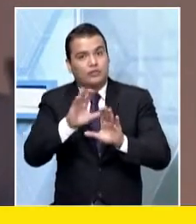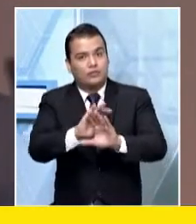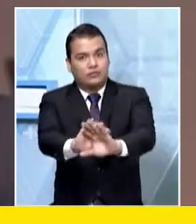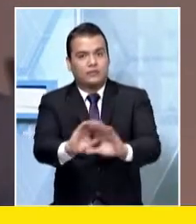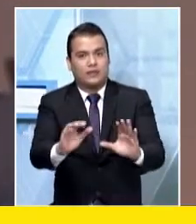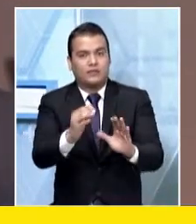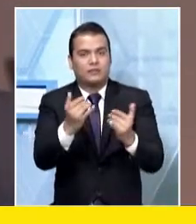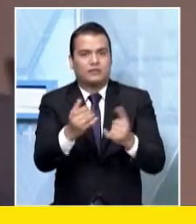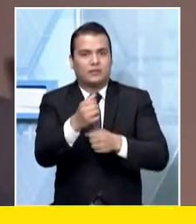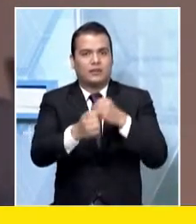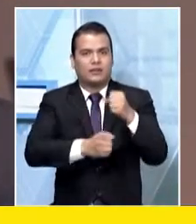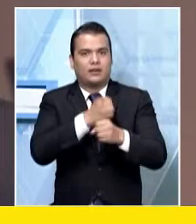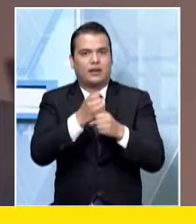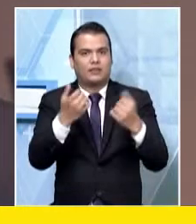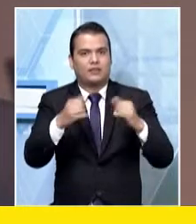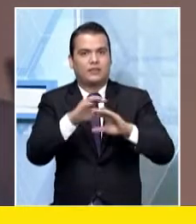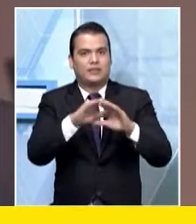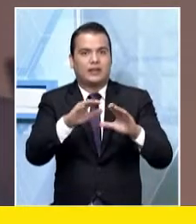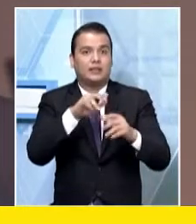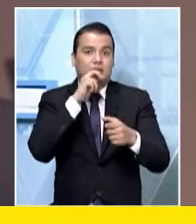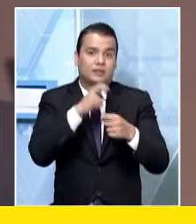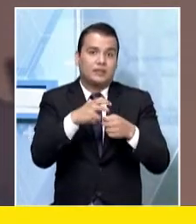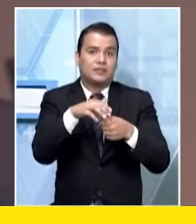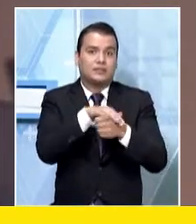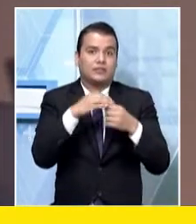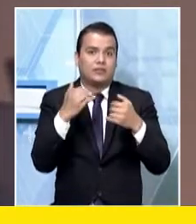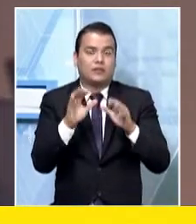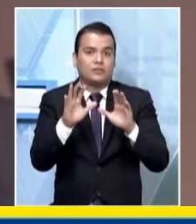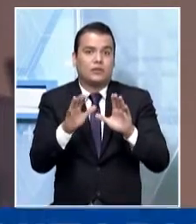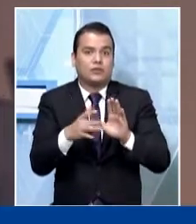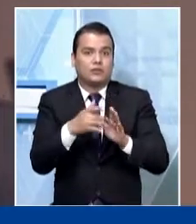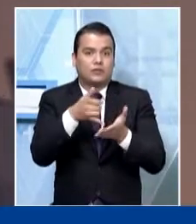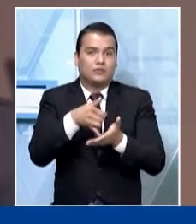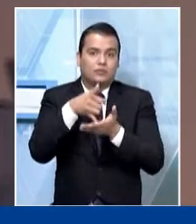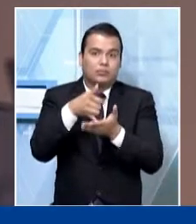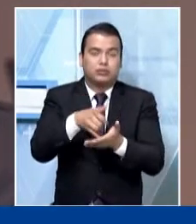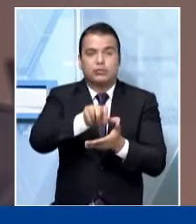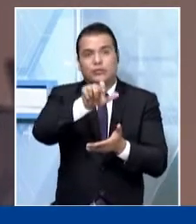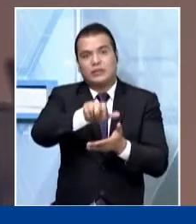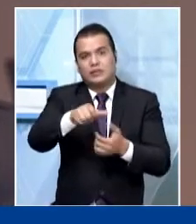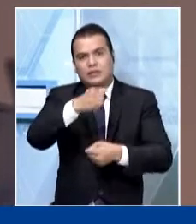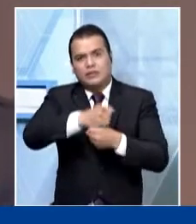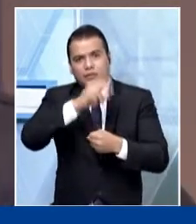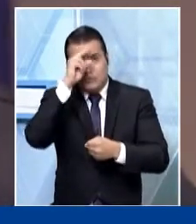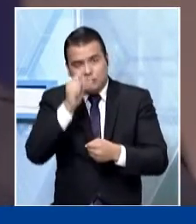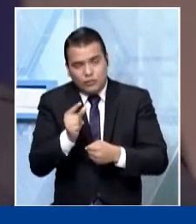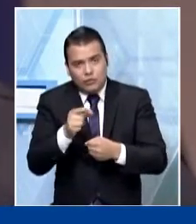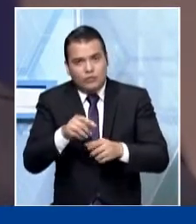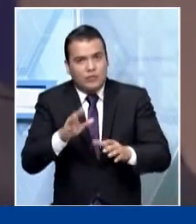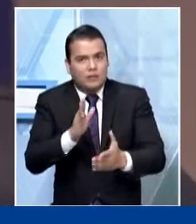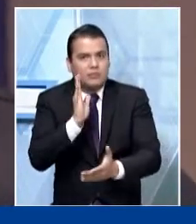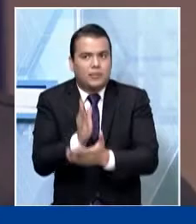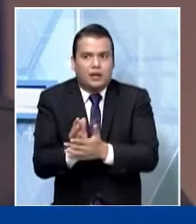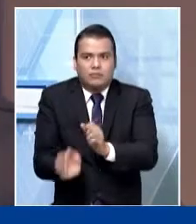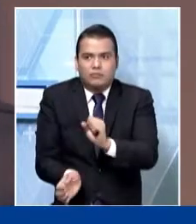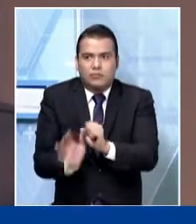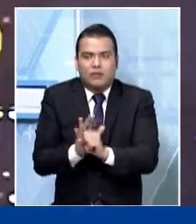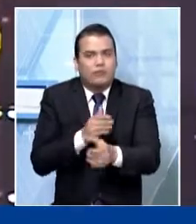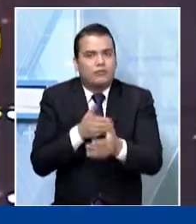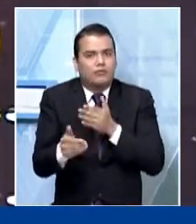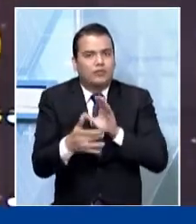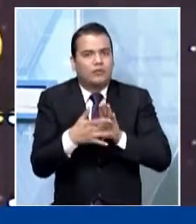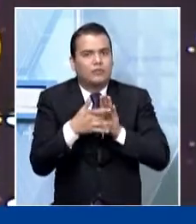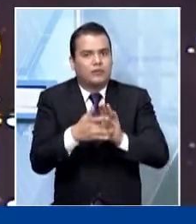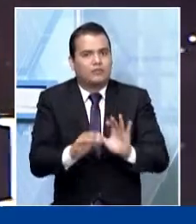este fin de año cerrar con tantas dificultades con una exaltación para la gente que hizo las cosas en medio de la pandemia viene en el deporte